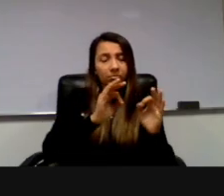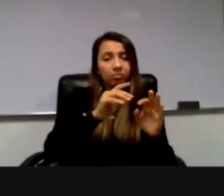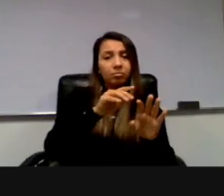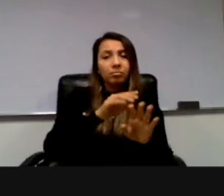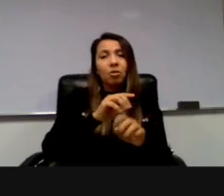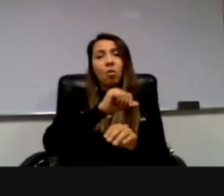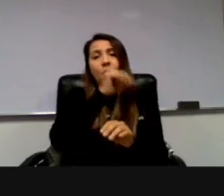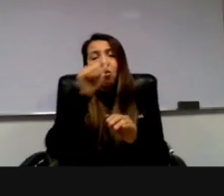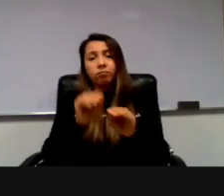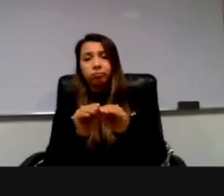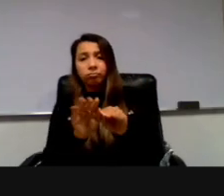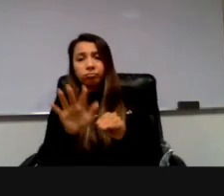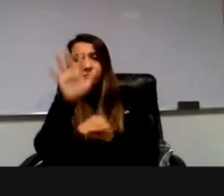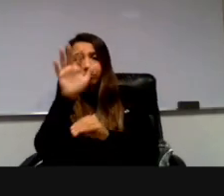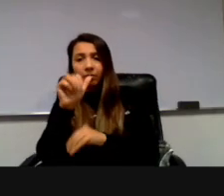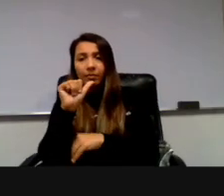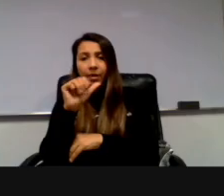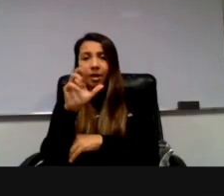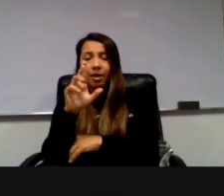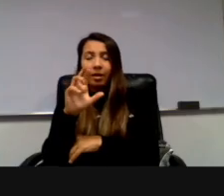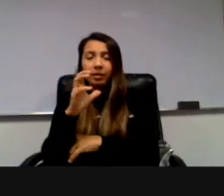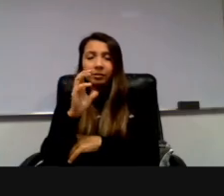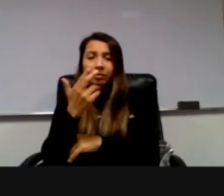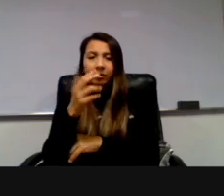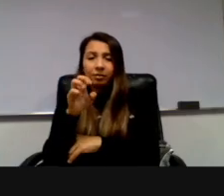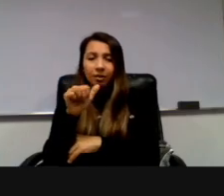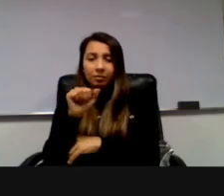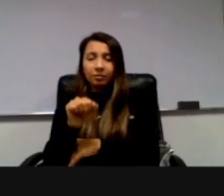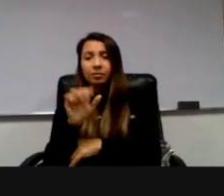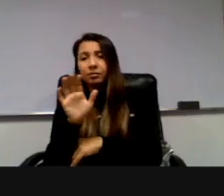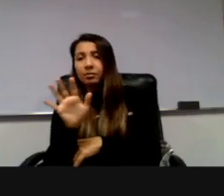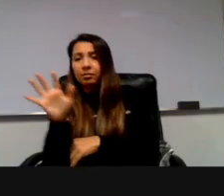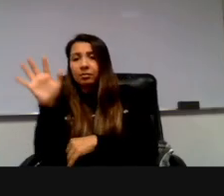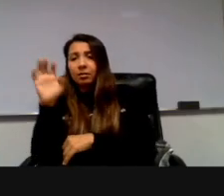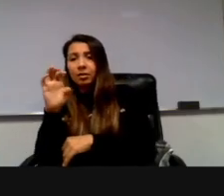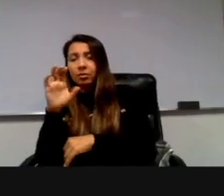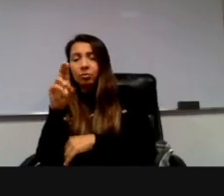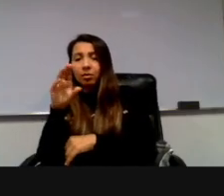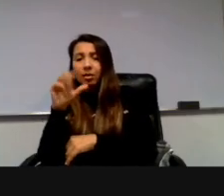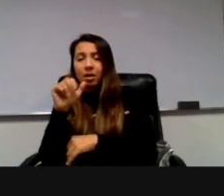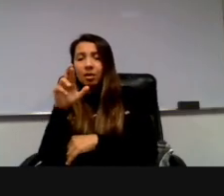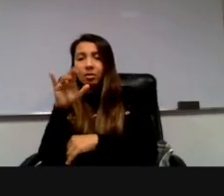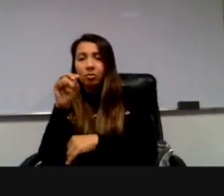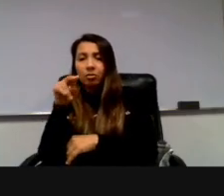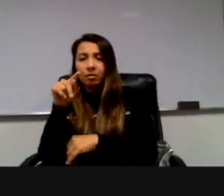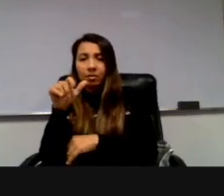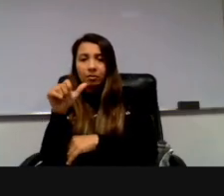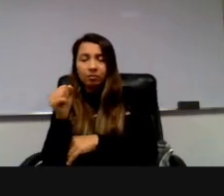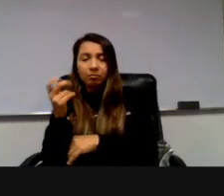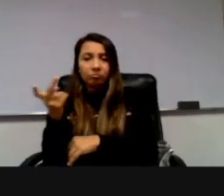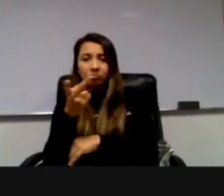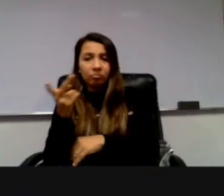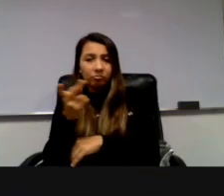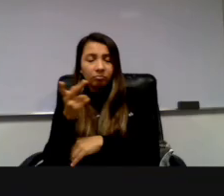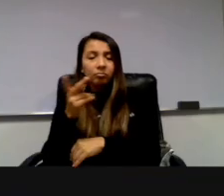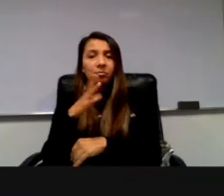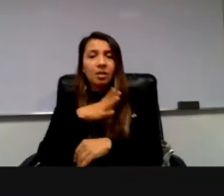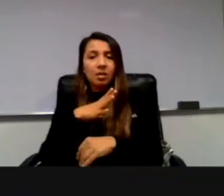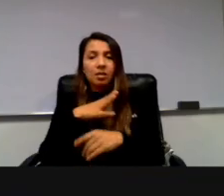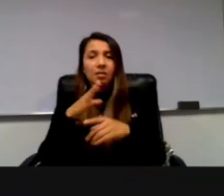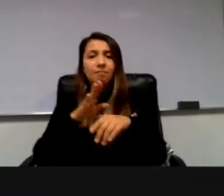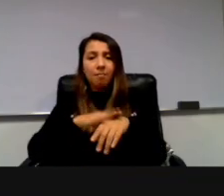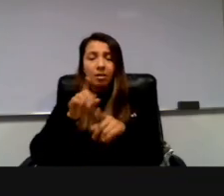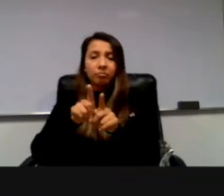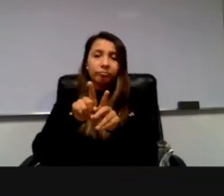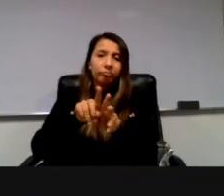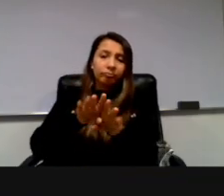los eucariontes, que son grupos hermanos, ¿no? Y las arqueas además se dividen en dos, ¿no? En crenarqueotas y en euriarqueotas,